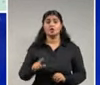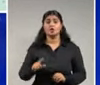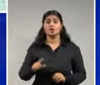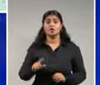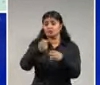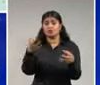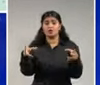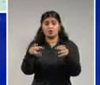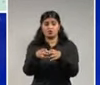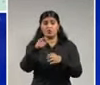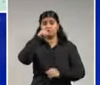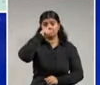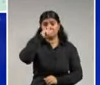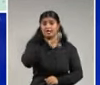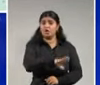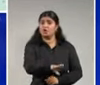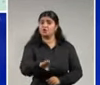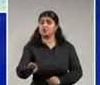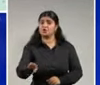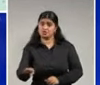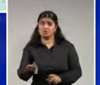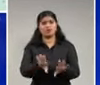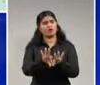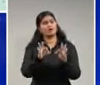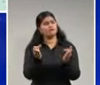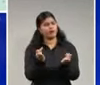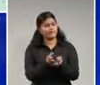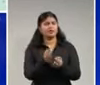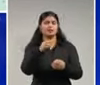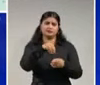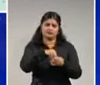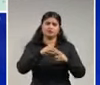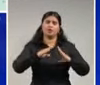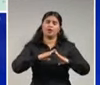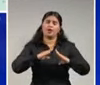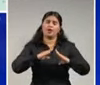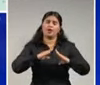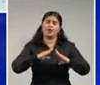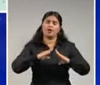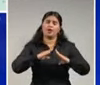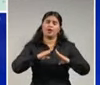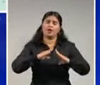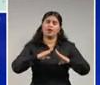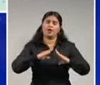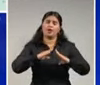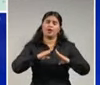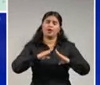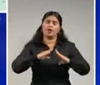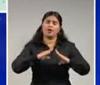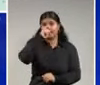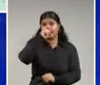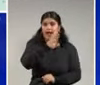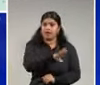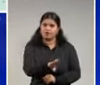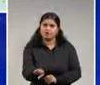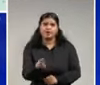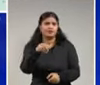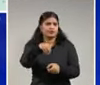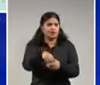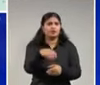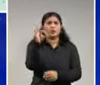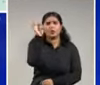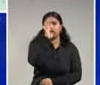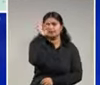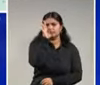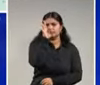edad y además está muy influenciado este comportamiento indiscutiblemente por el cumplimiento de la